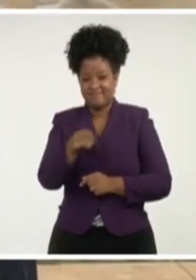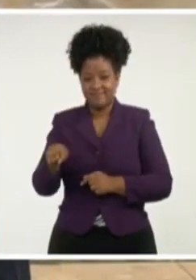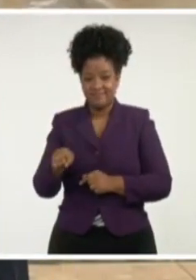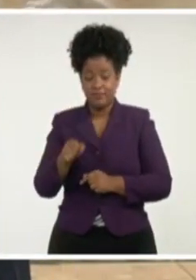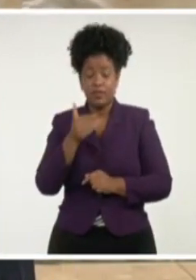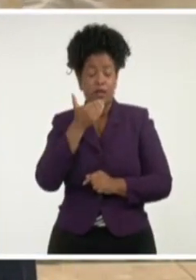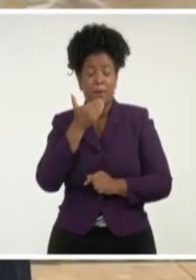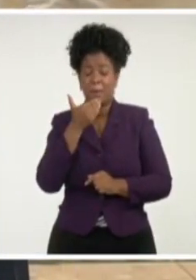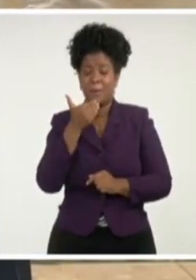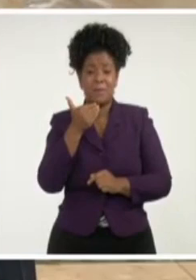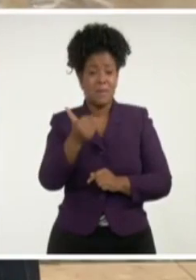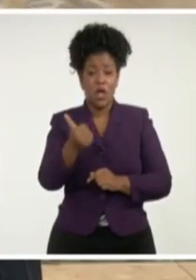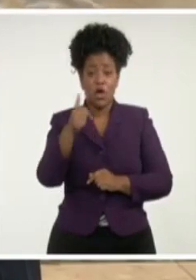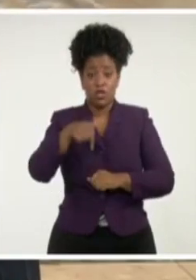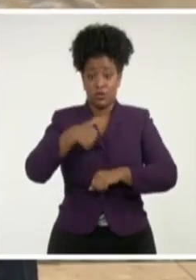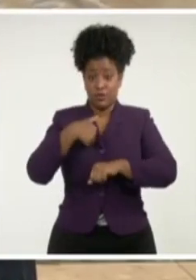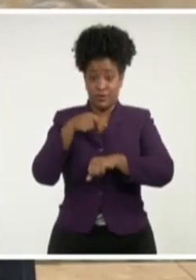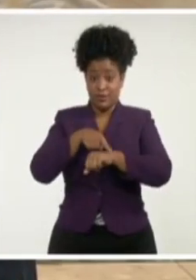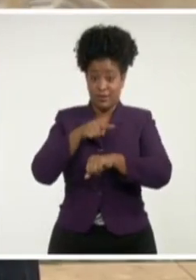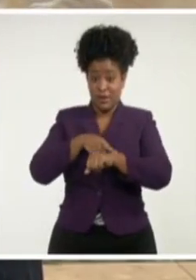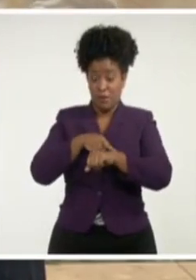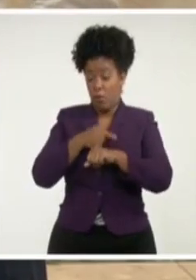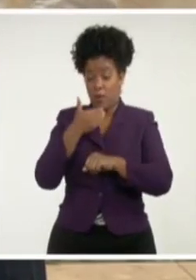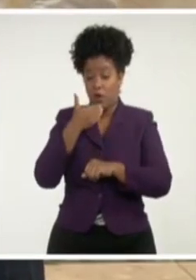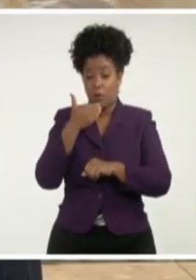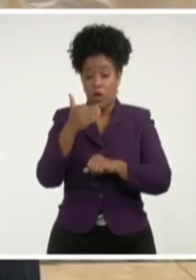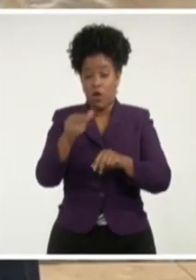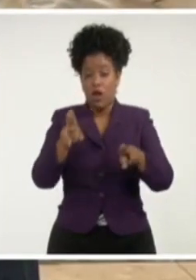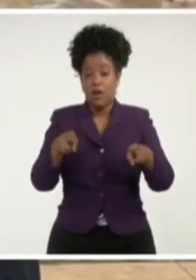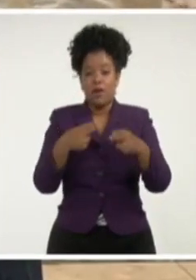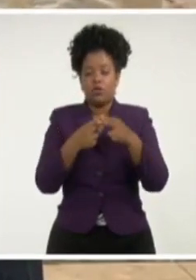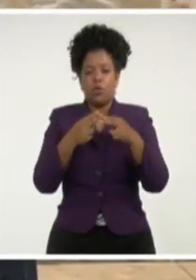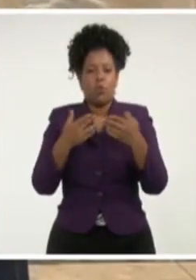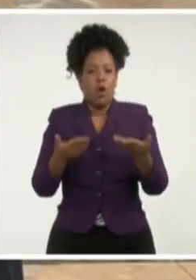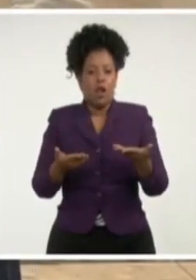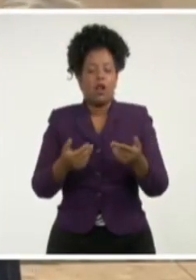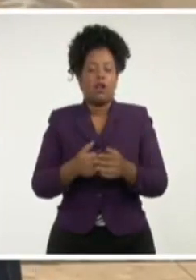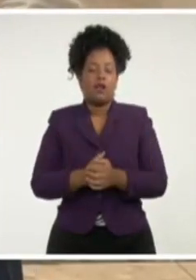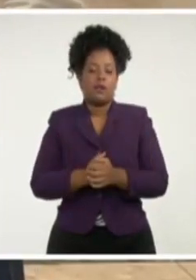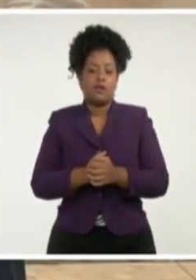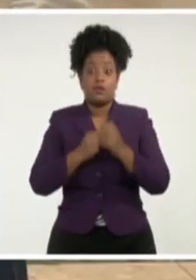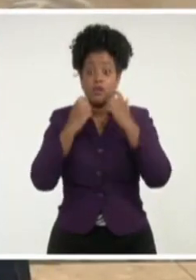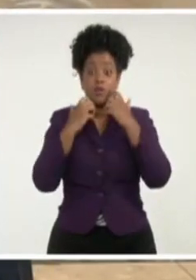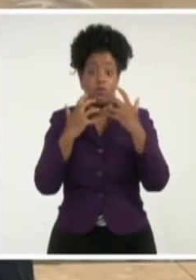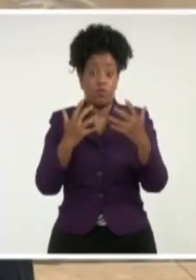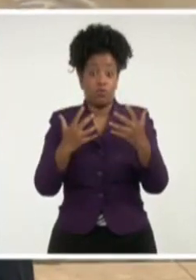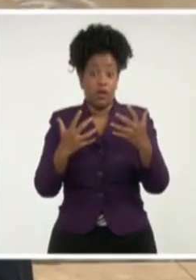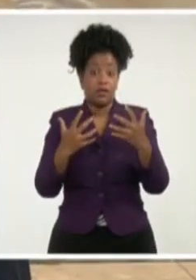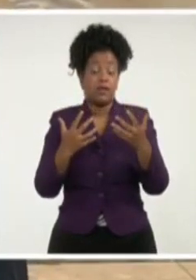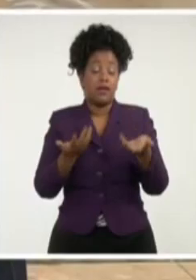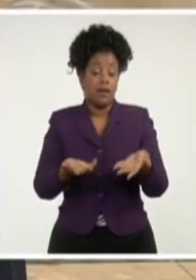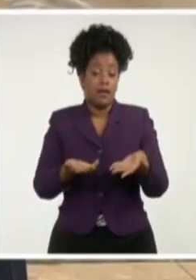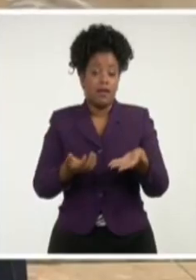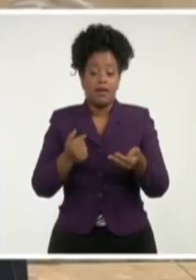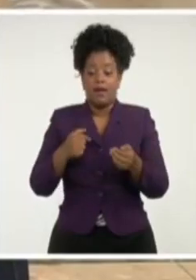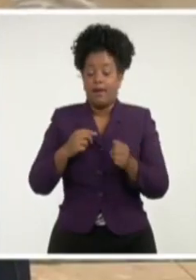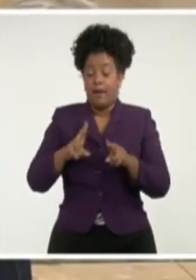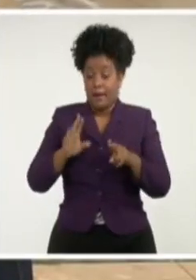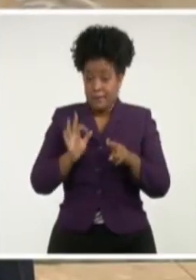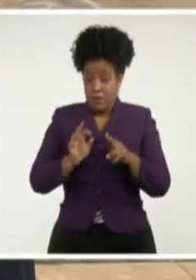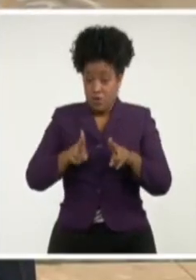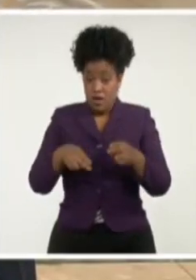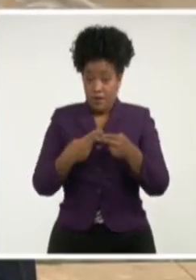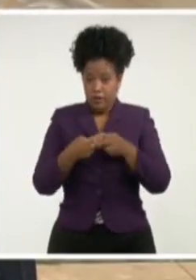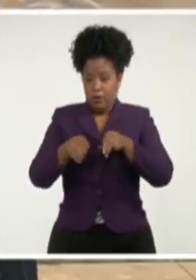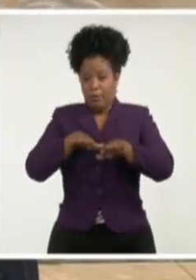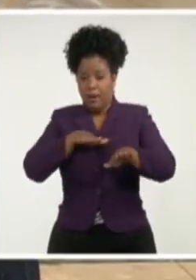mejor que me ha pasado en mi carrera, lo que me ha marcado. A mí me llama mucho la atención el hecho de que durante todo este ciclo olímpico,